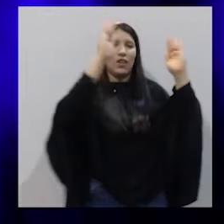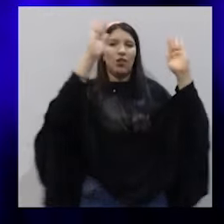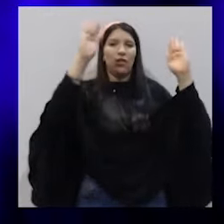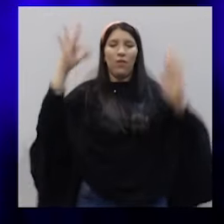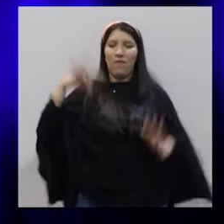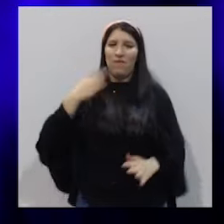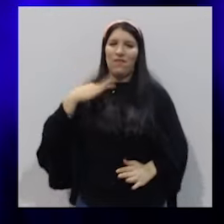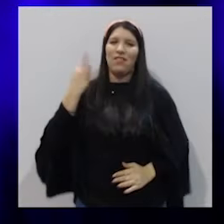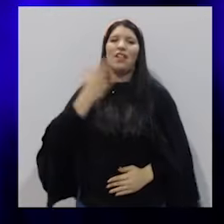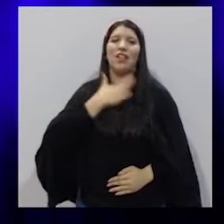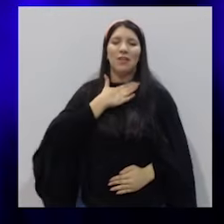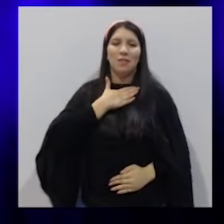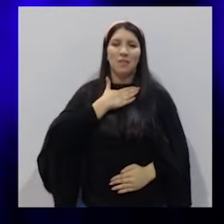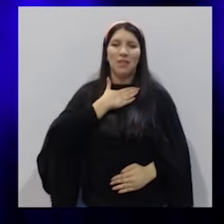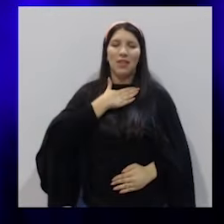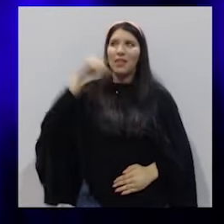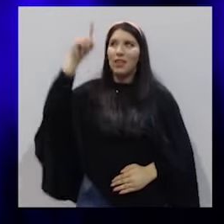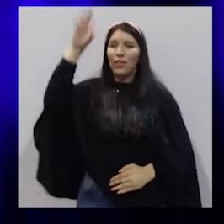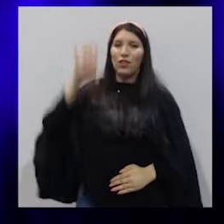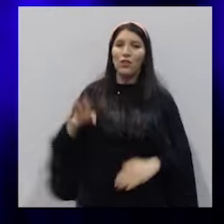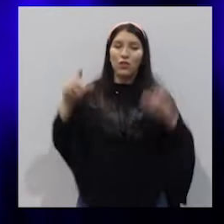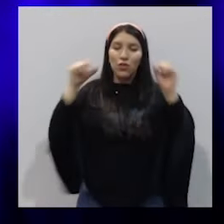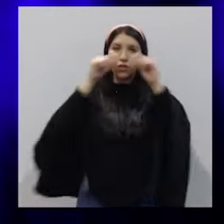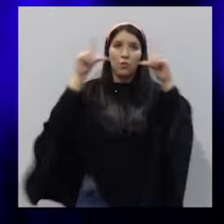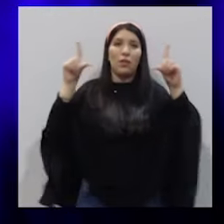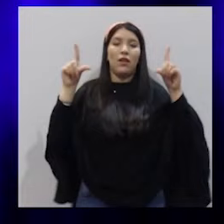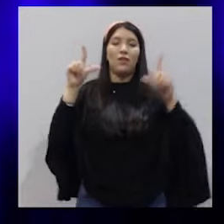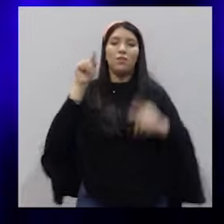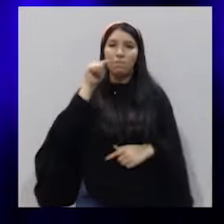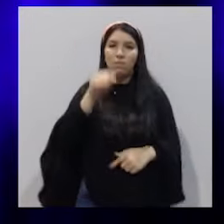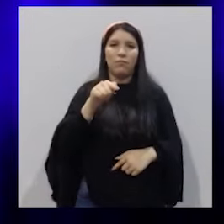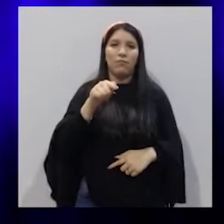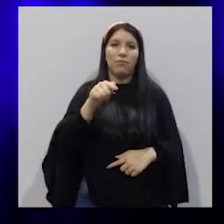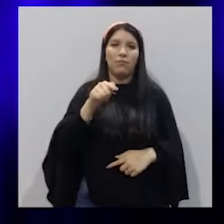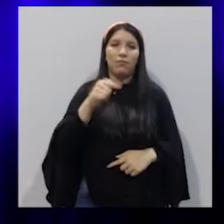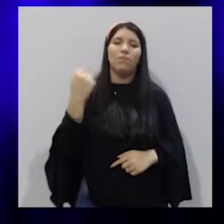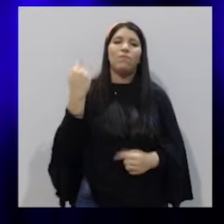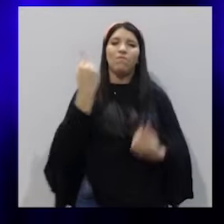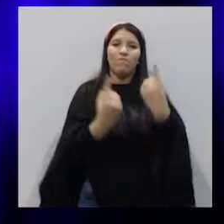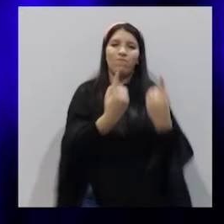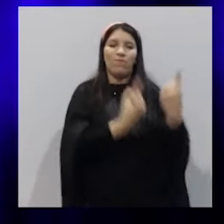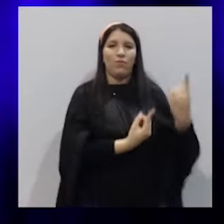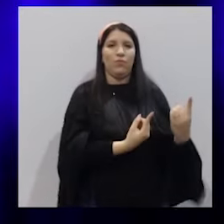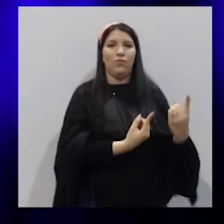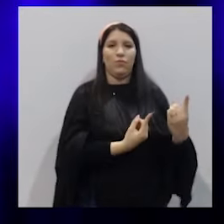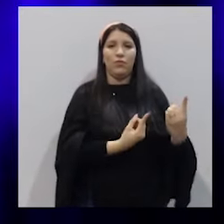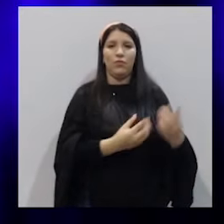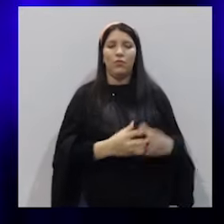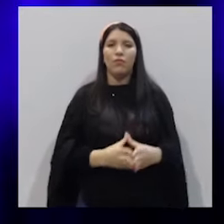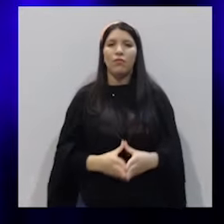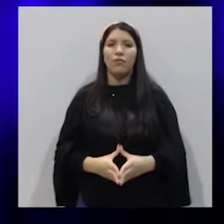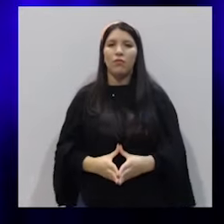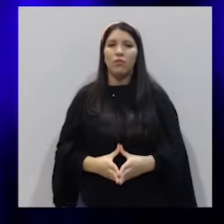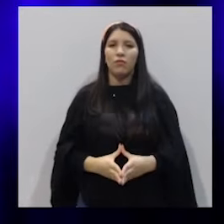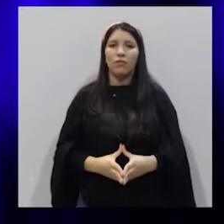esta hora que dios te va a sorprender en los próximos días la salud viene de camino el trabajo nuevo viene de